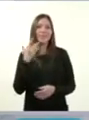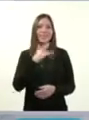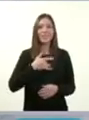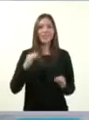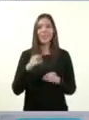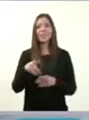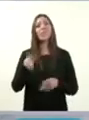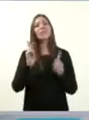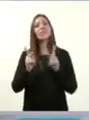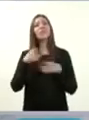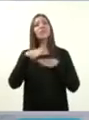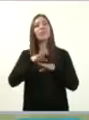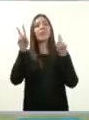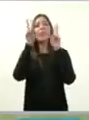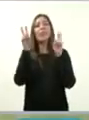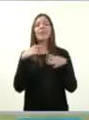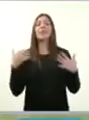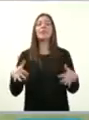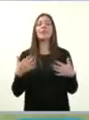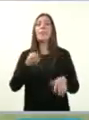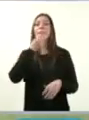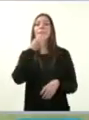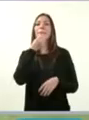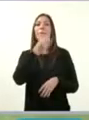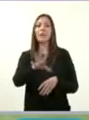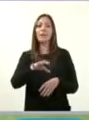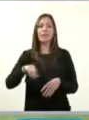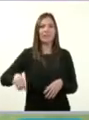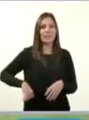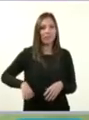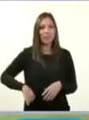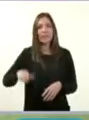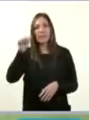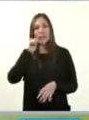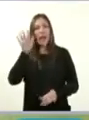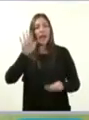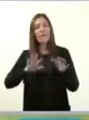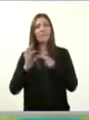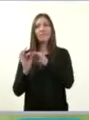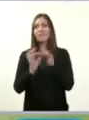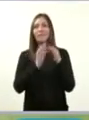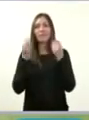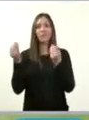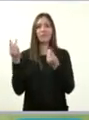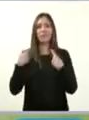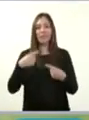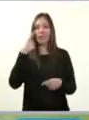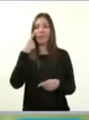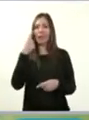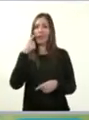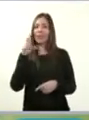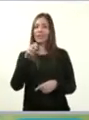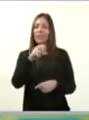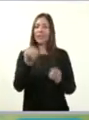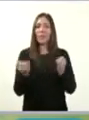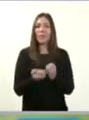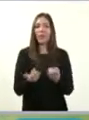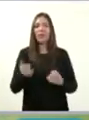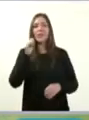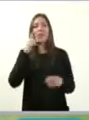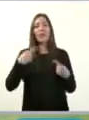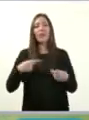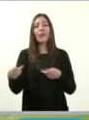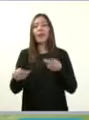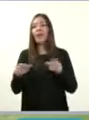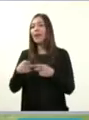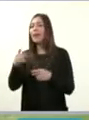acerca de este tema tan controversial y tan común, porque suele pasar que a veces estamos en una cena con las mejores intenciones y las cosas